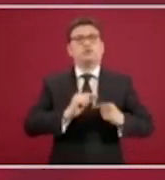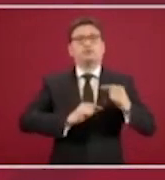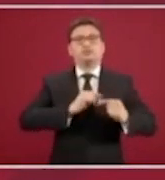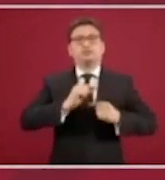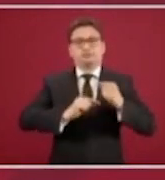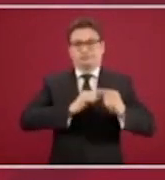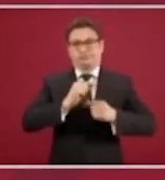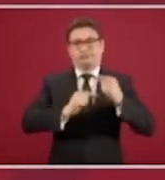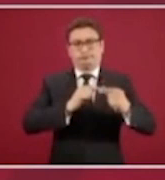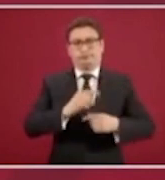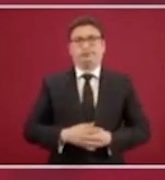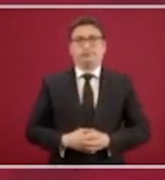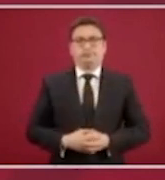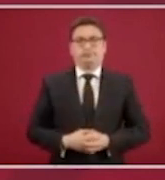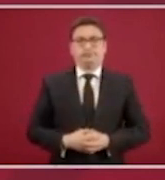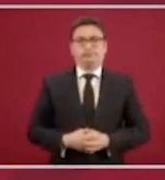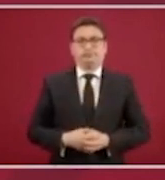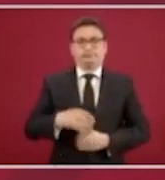progresiva, que